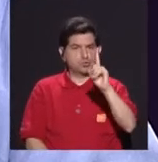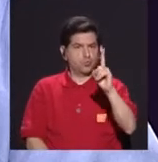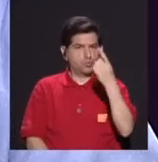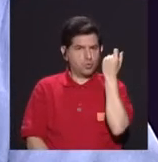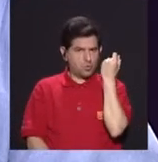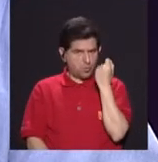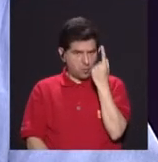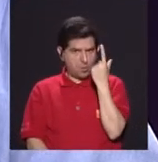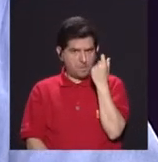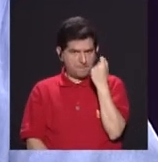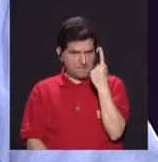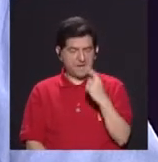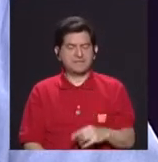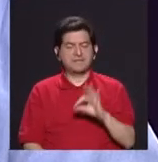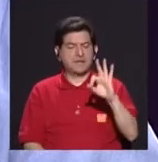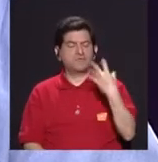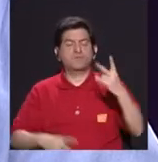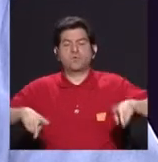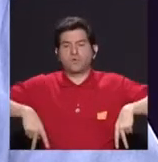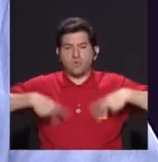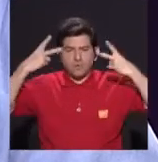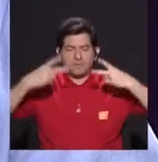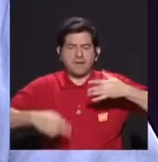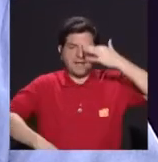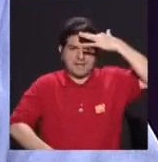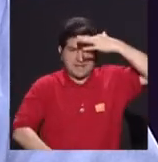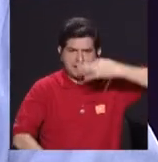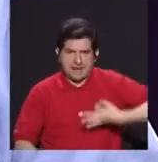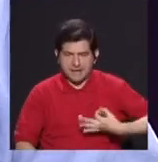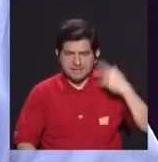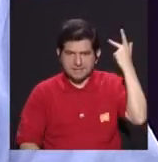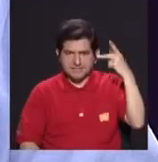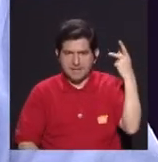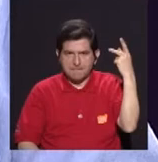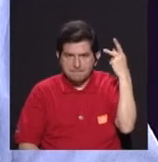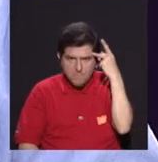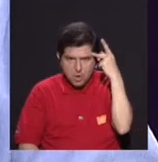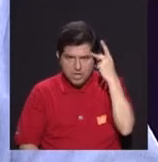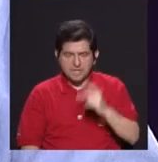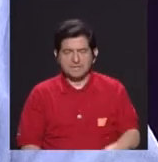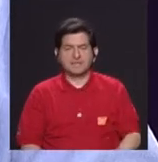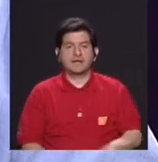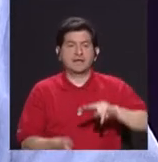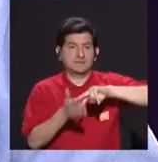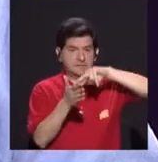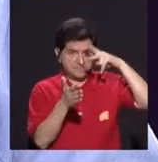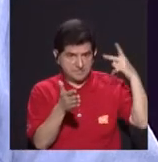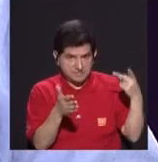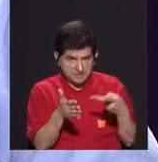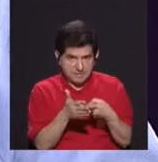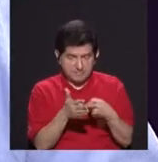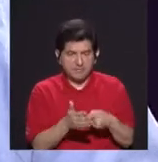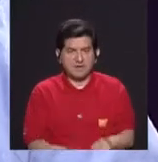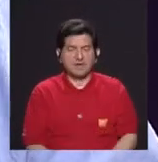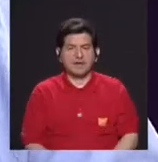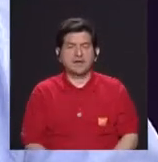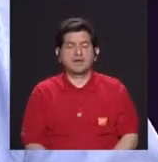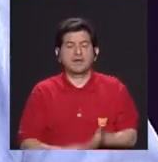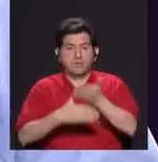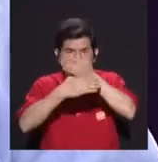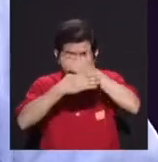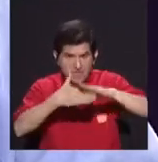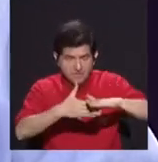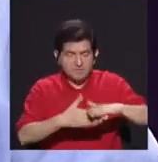que es un estilo de vida y una convicción política y que ha generado un un parteaguas en